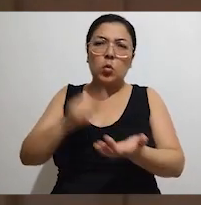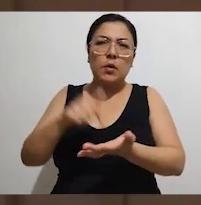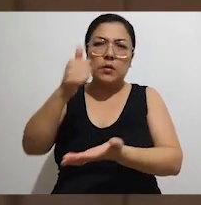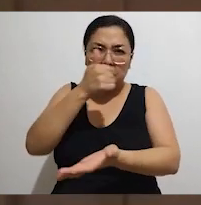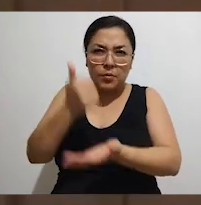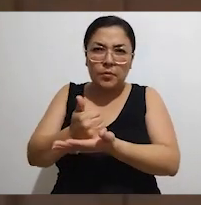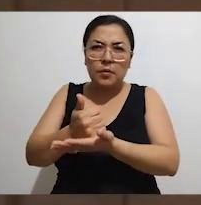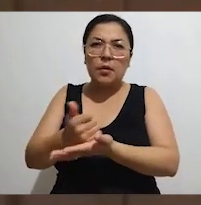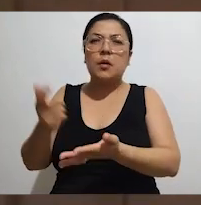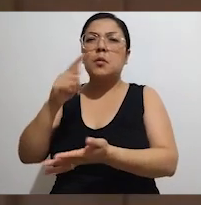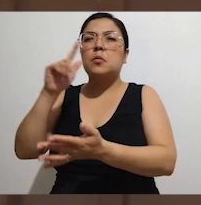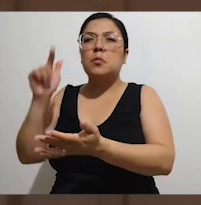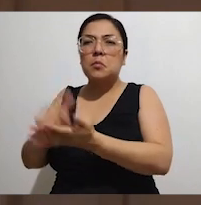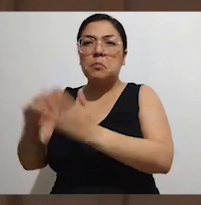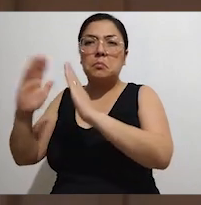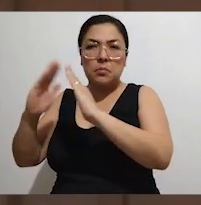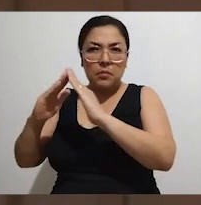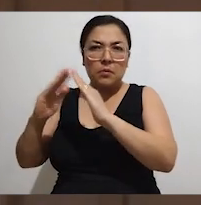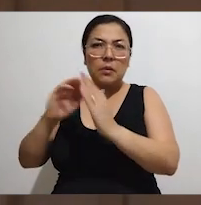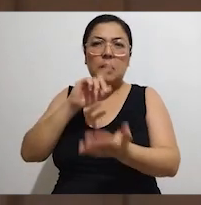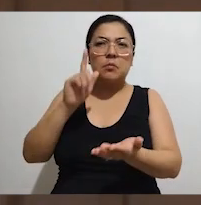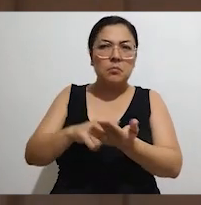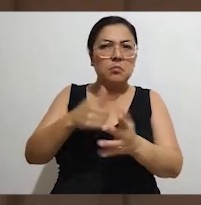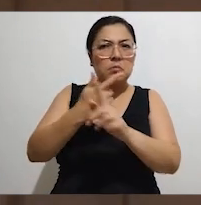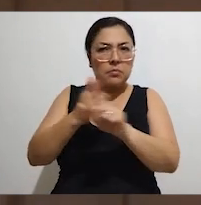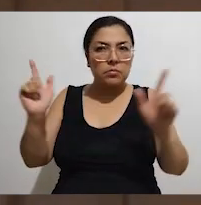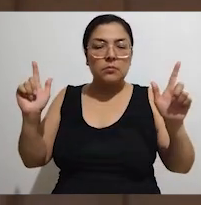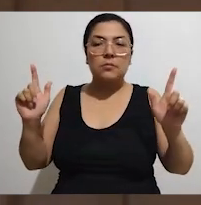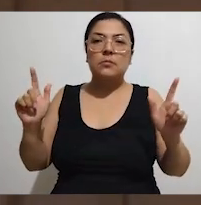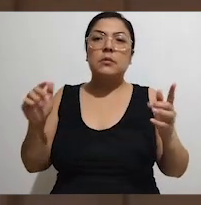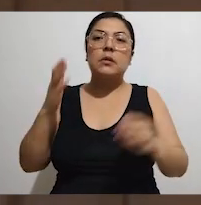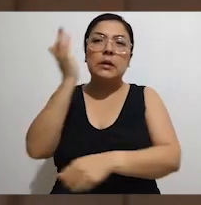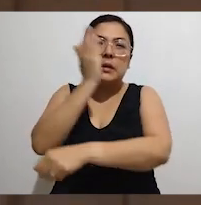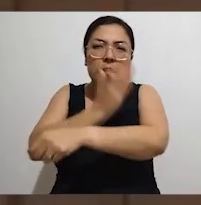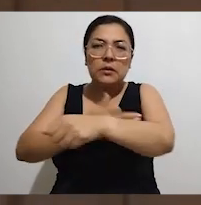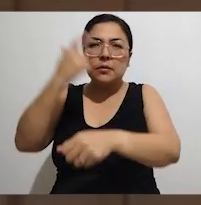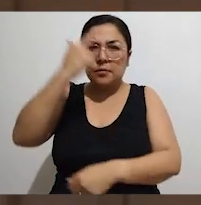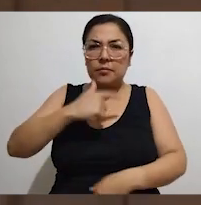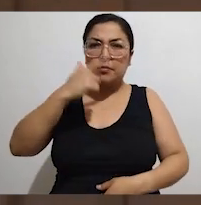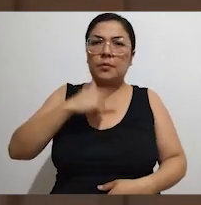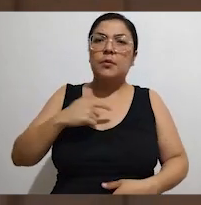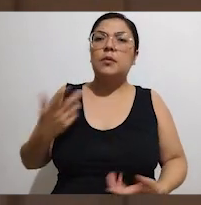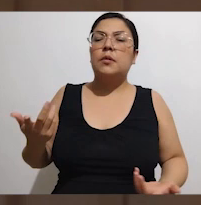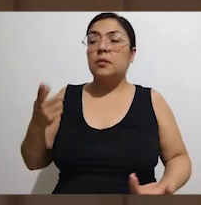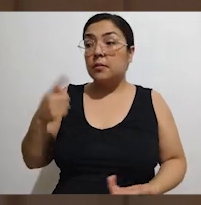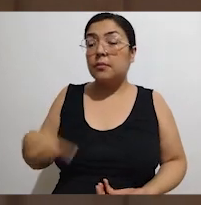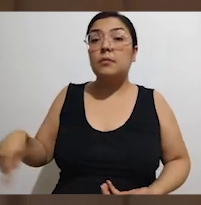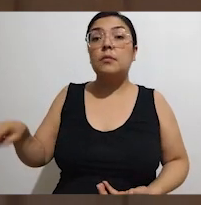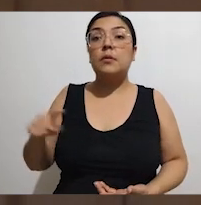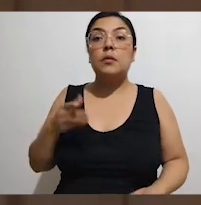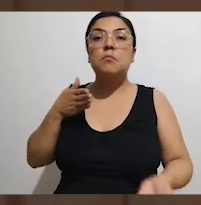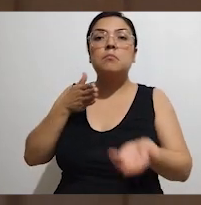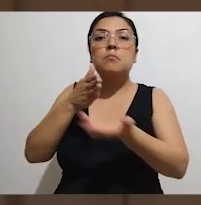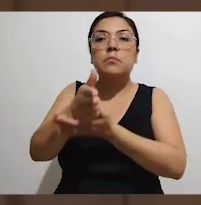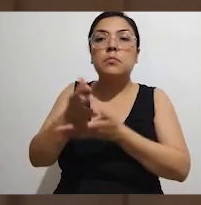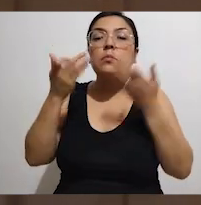medias, zonas residenciales, zonas populares, y posteriormente en la tarde-noche acudieron también a presenciar